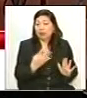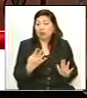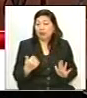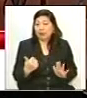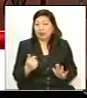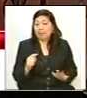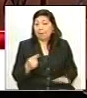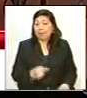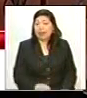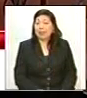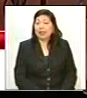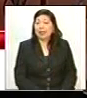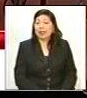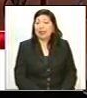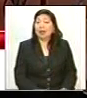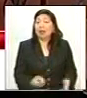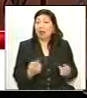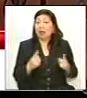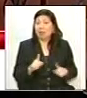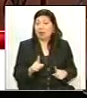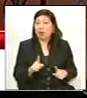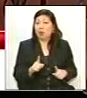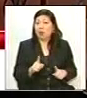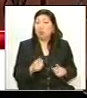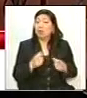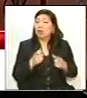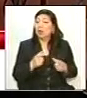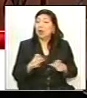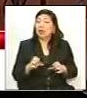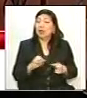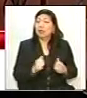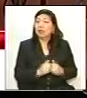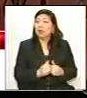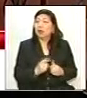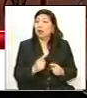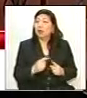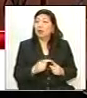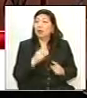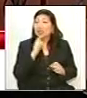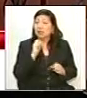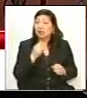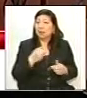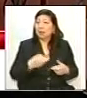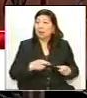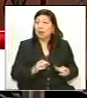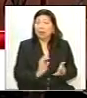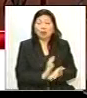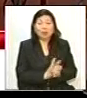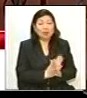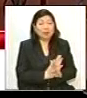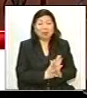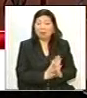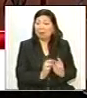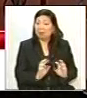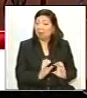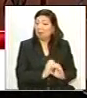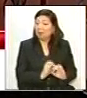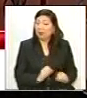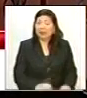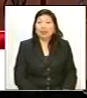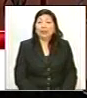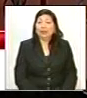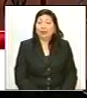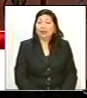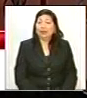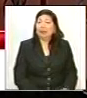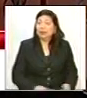6.396.000, ¿no? De acuerdo a las acciones de control realizadas por la Contraloría, existen penalidades que no se han aplicado todavía a pesar de